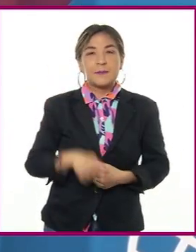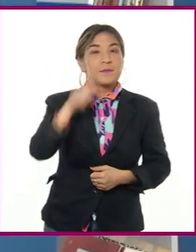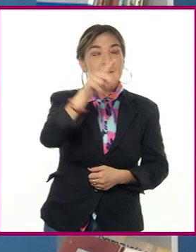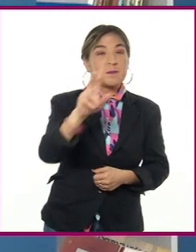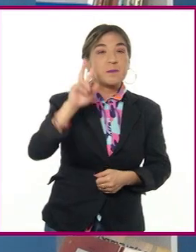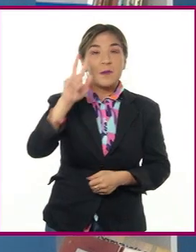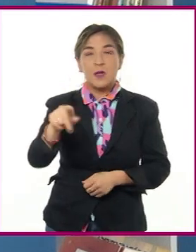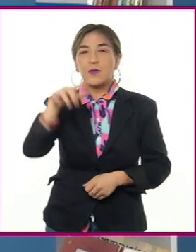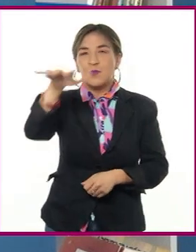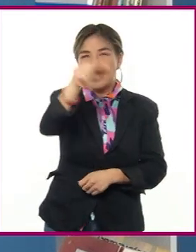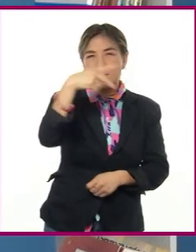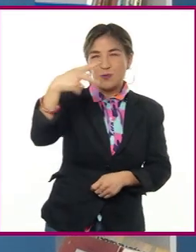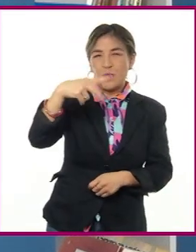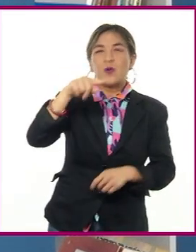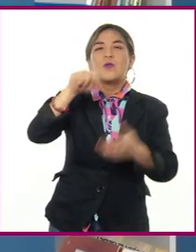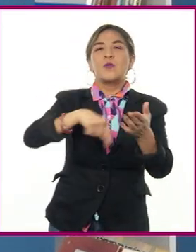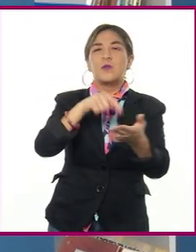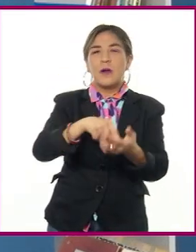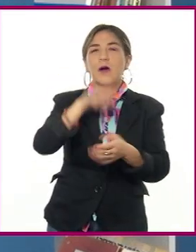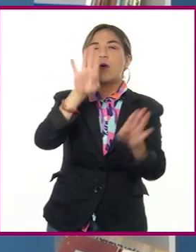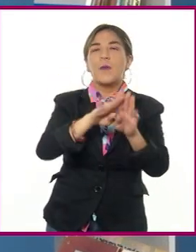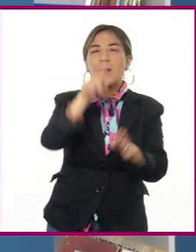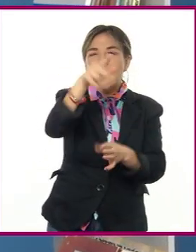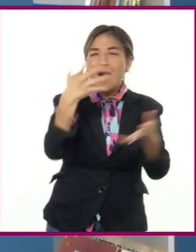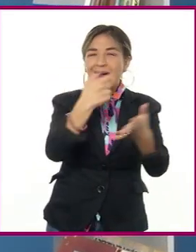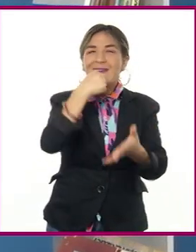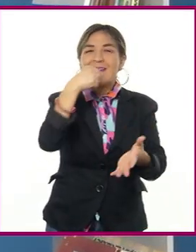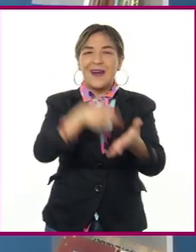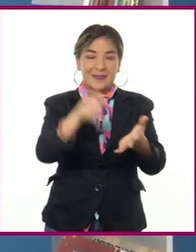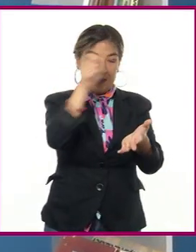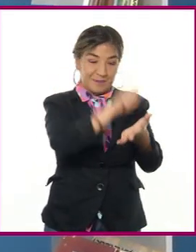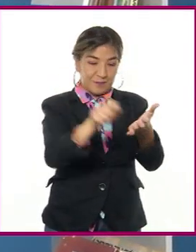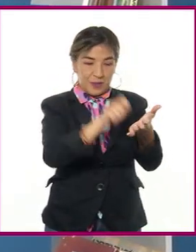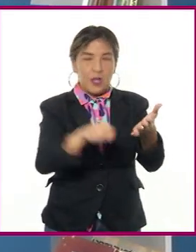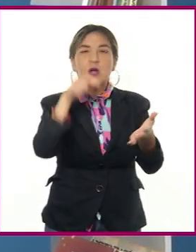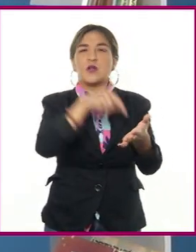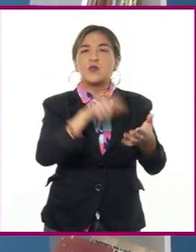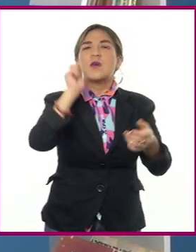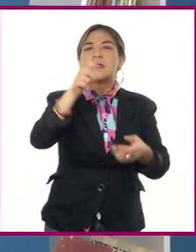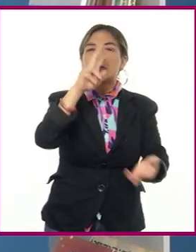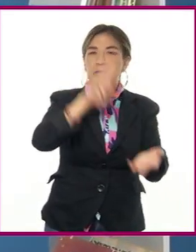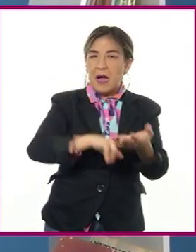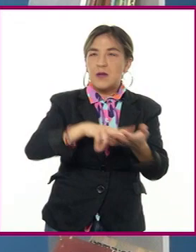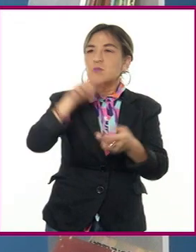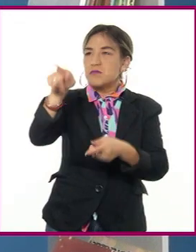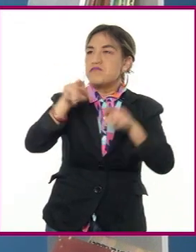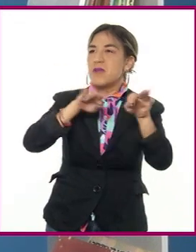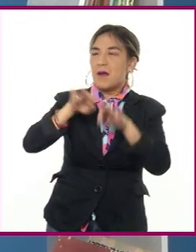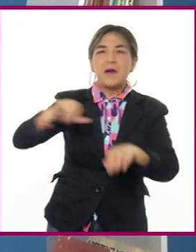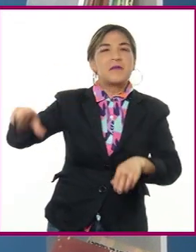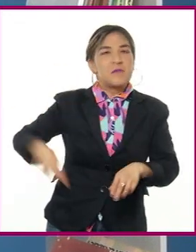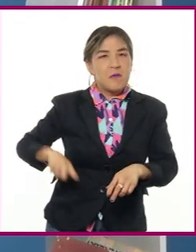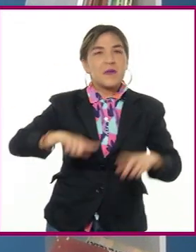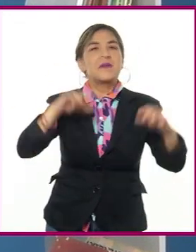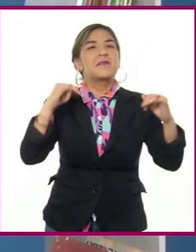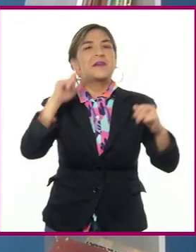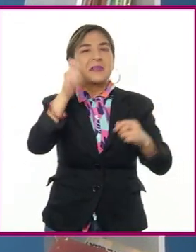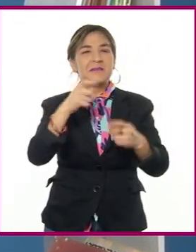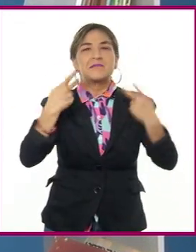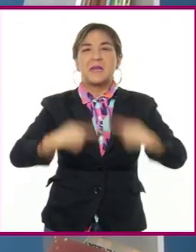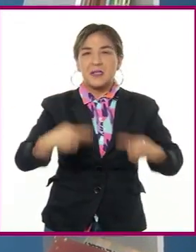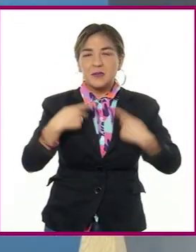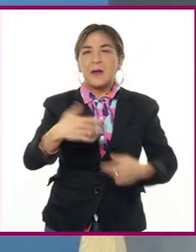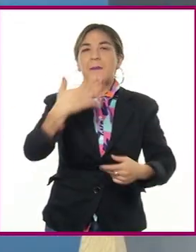públicos de su comunidad una carta en la que valoren su desempeño. También sugiéranles un modo